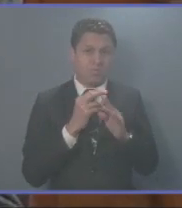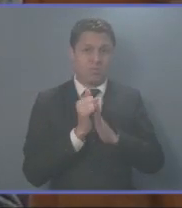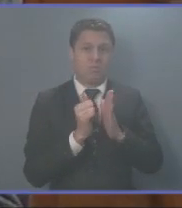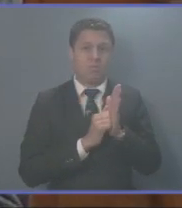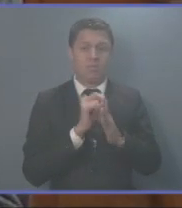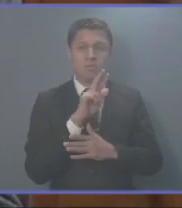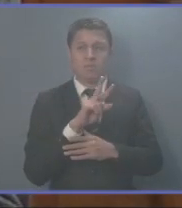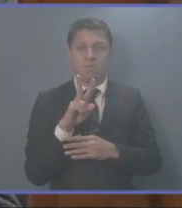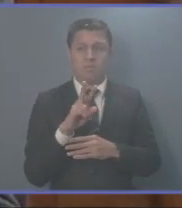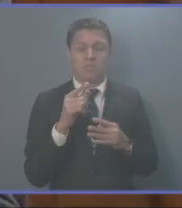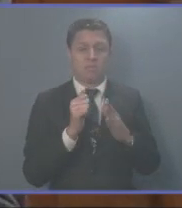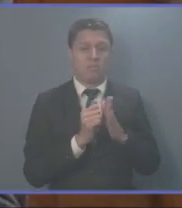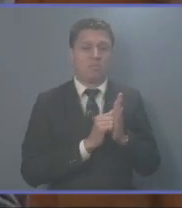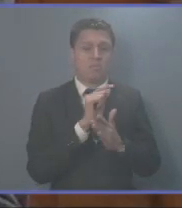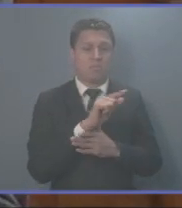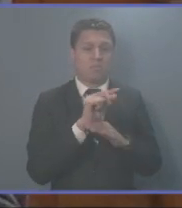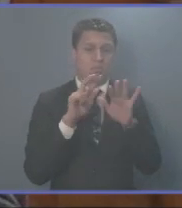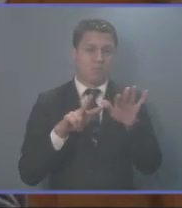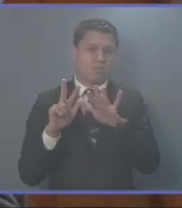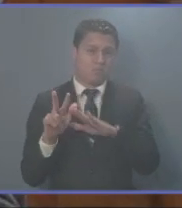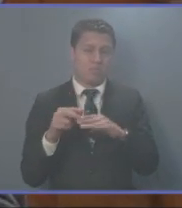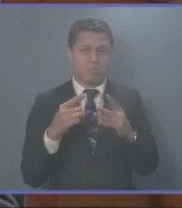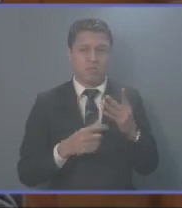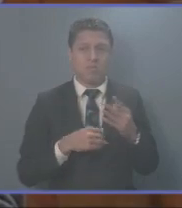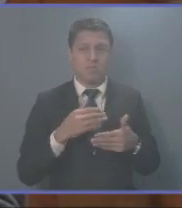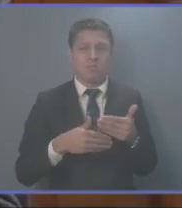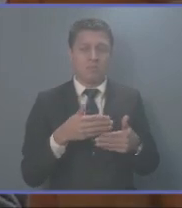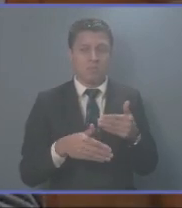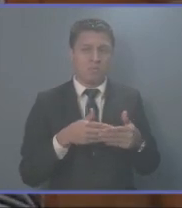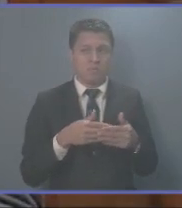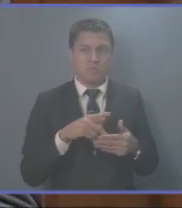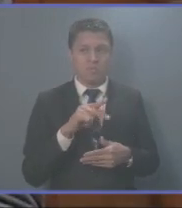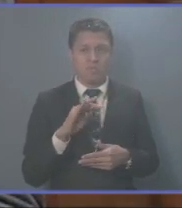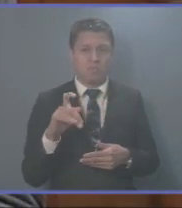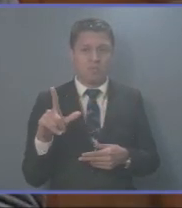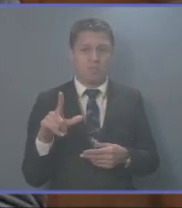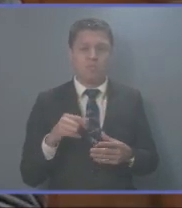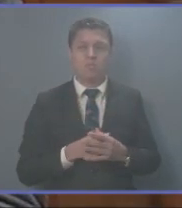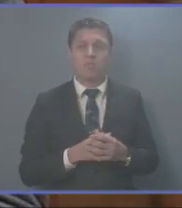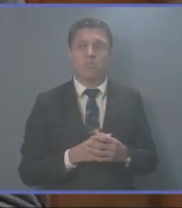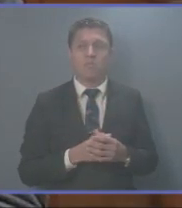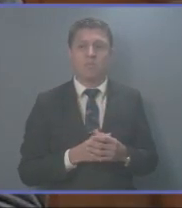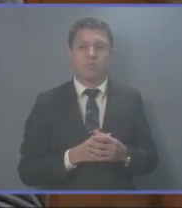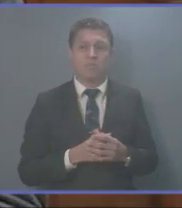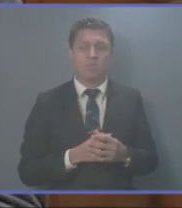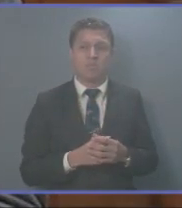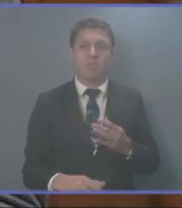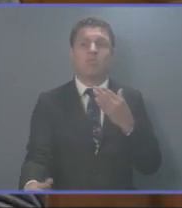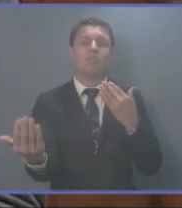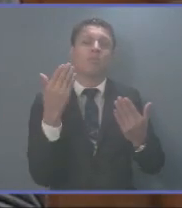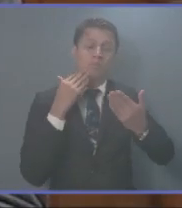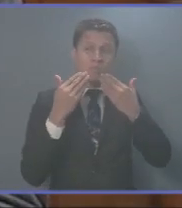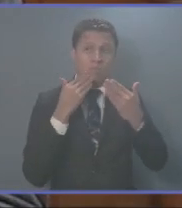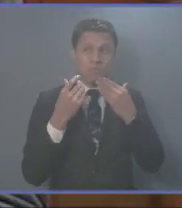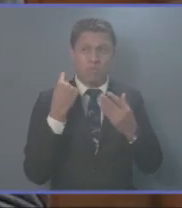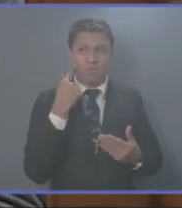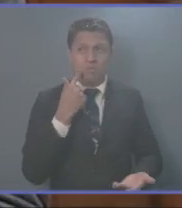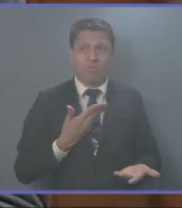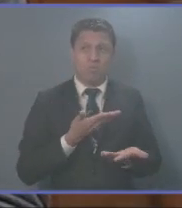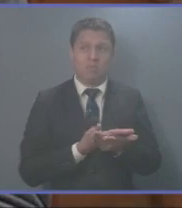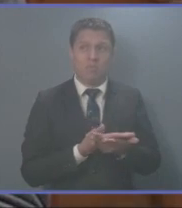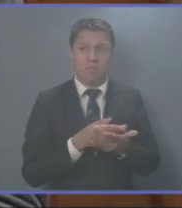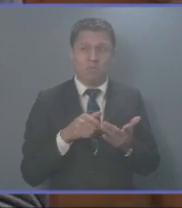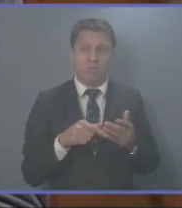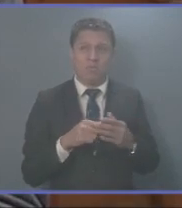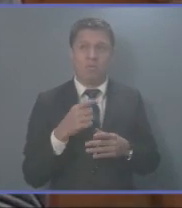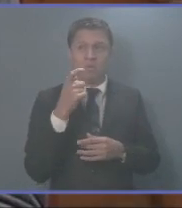artículos 32 y 188 del Código Procesal Penal. Expresan los mocionantes que